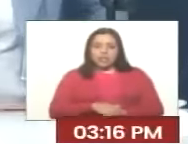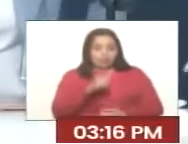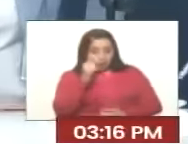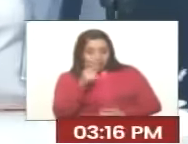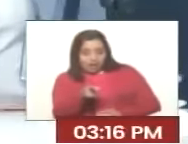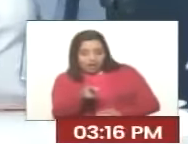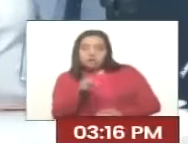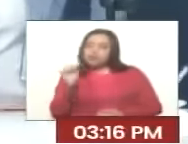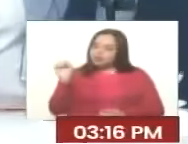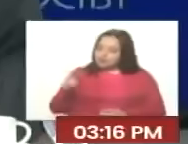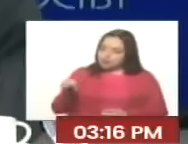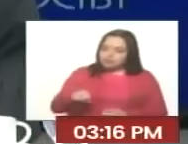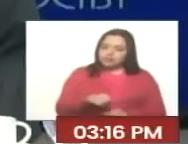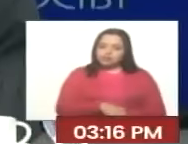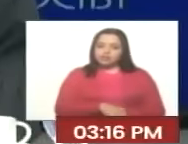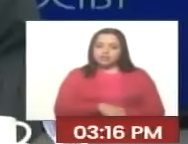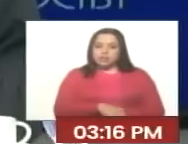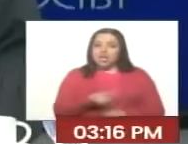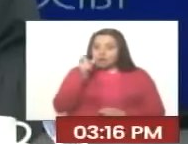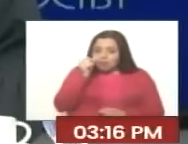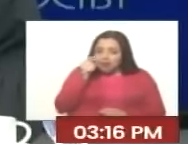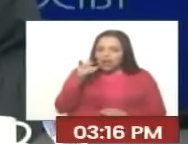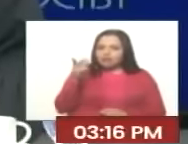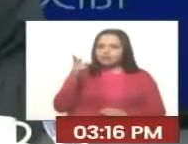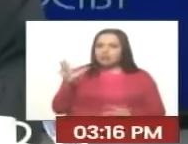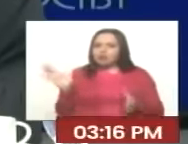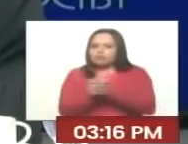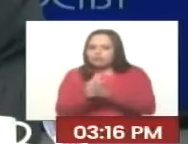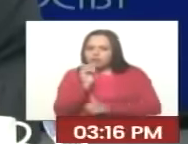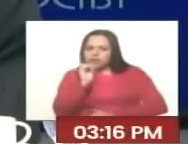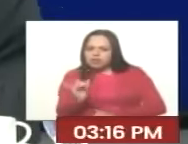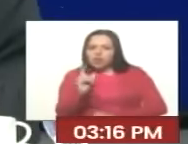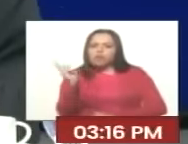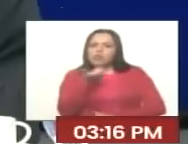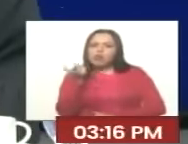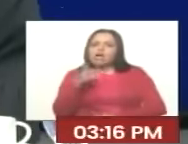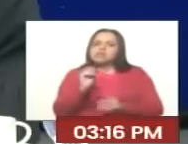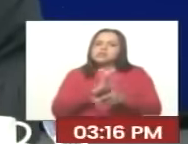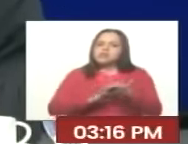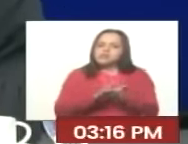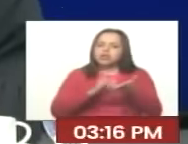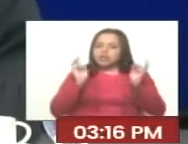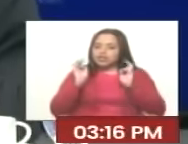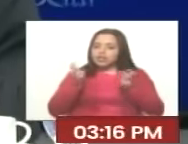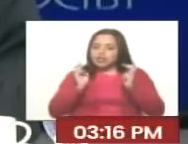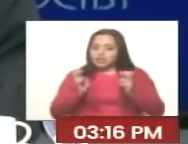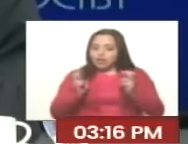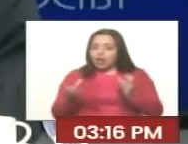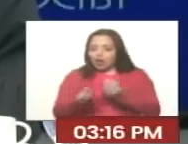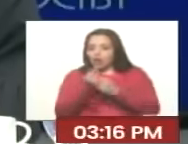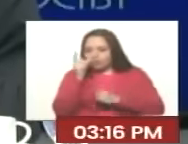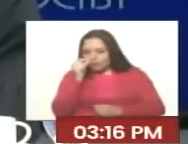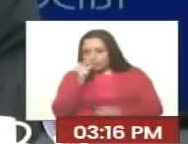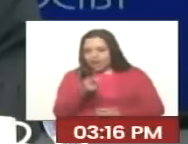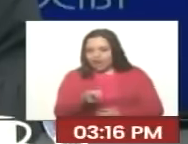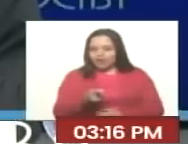Sí. Leandro se entera, busca resolver el tema con el papá de